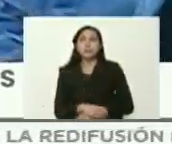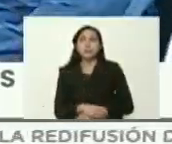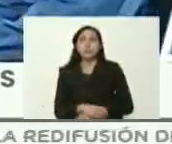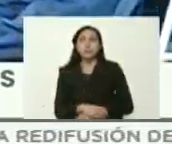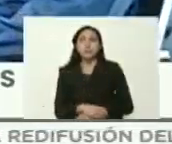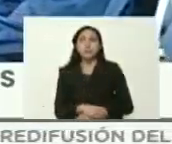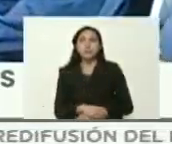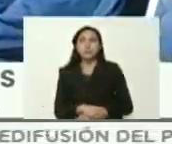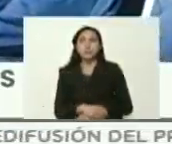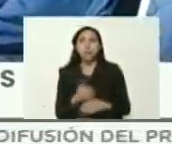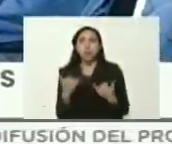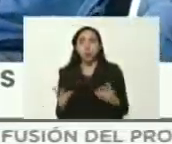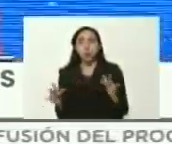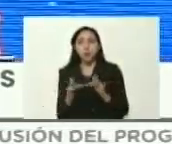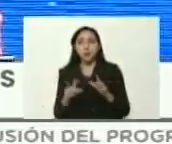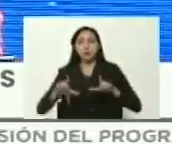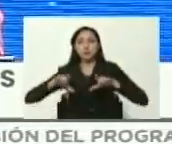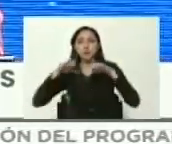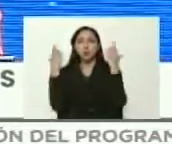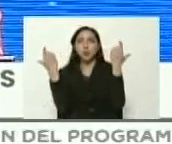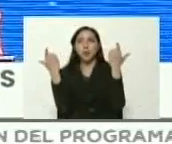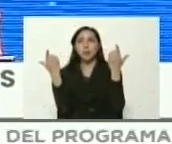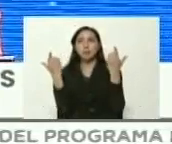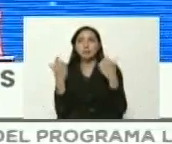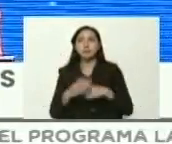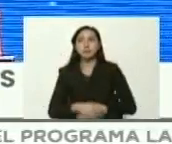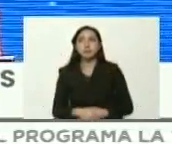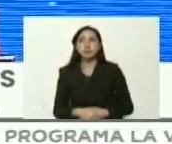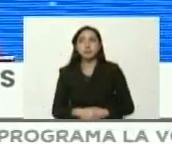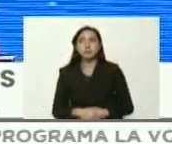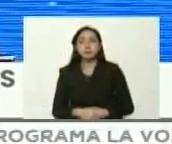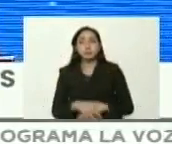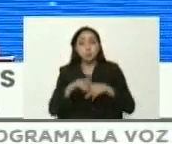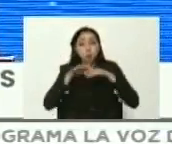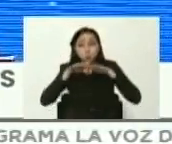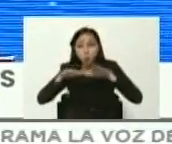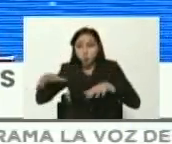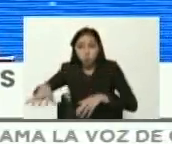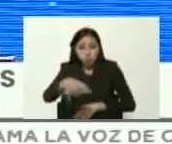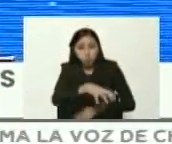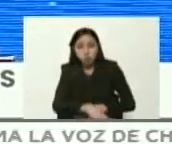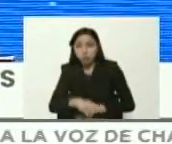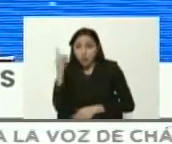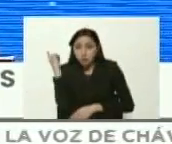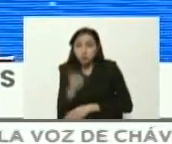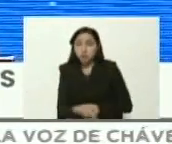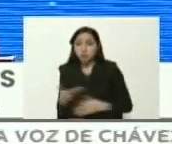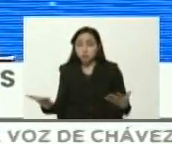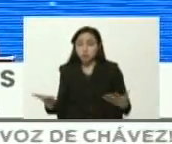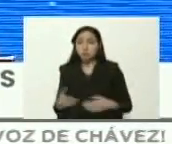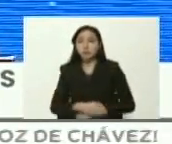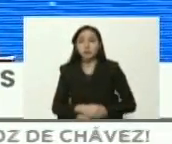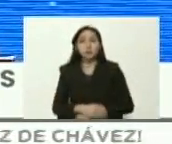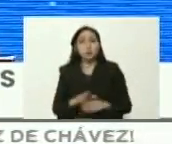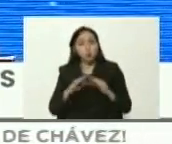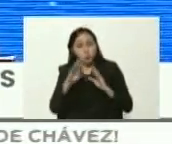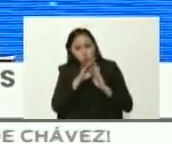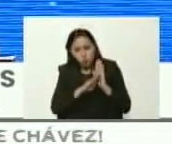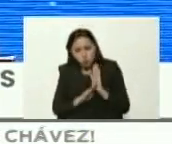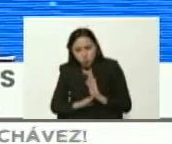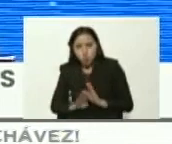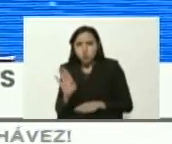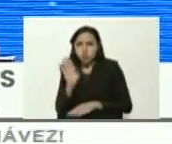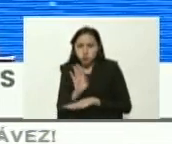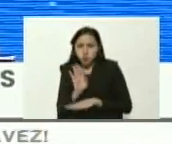Bueno, de Mérida nos vamos a La Guaira. Estamos desplegados y así debe ser, con todas las medidas de